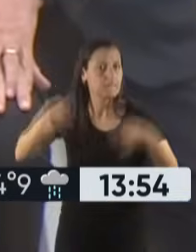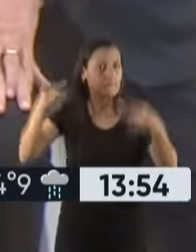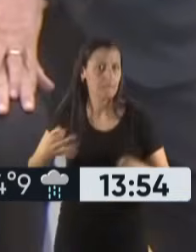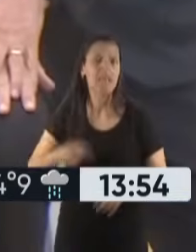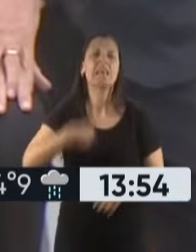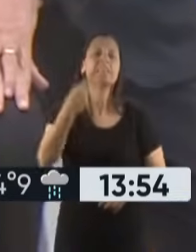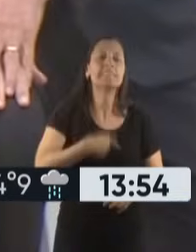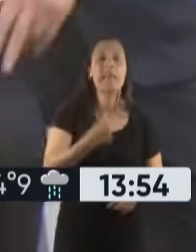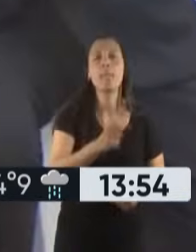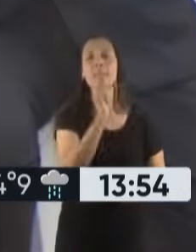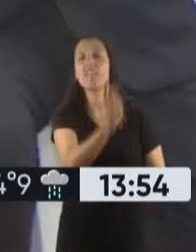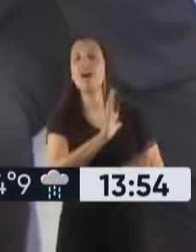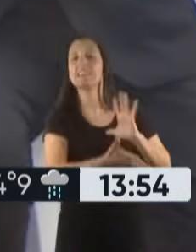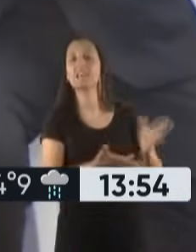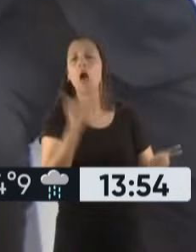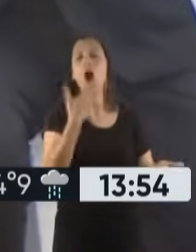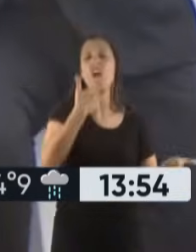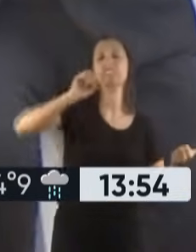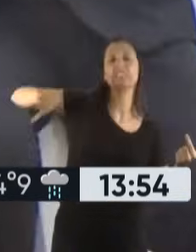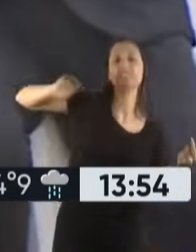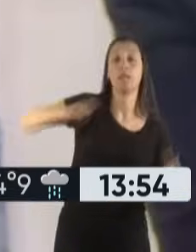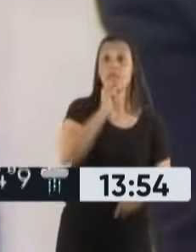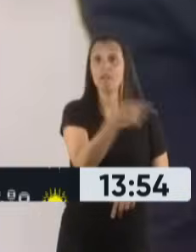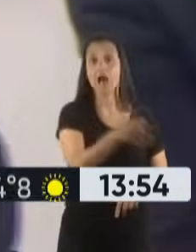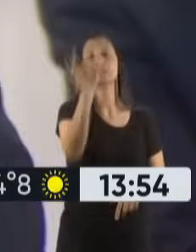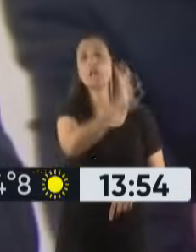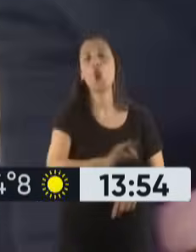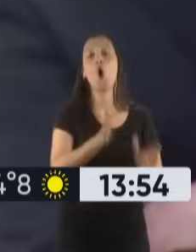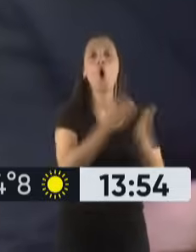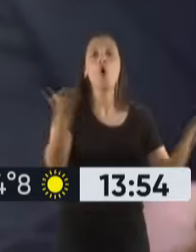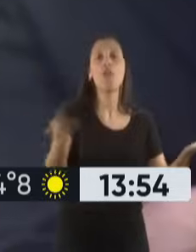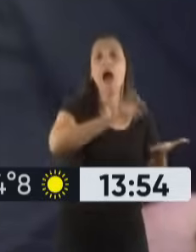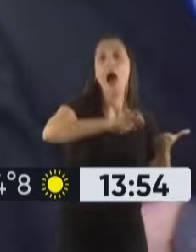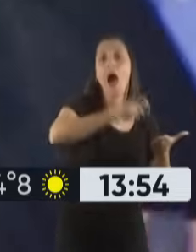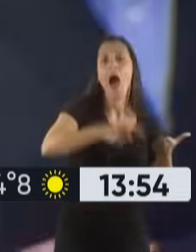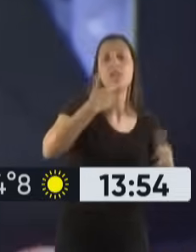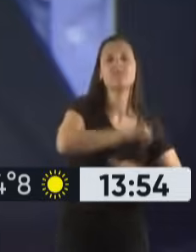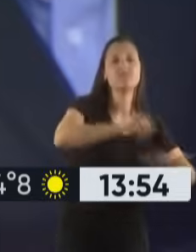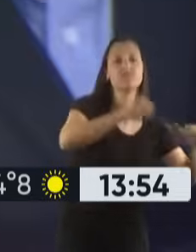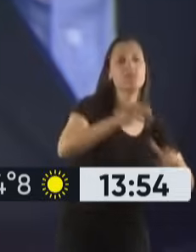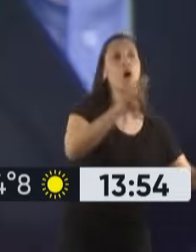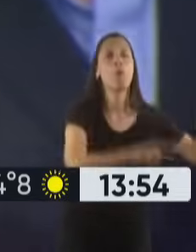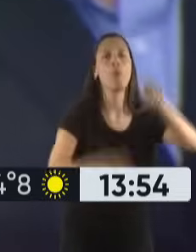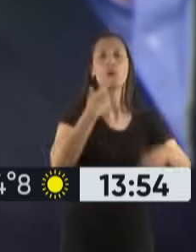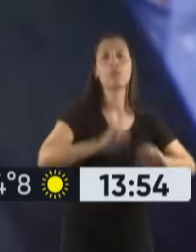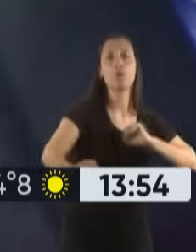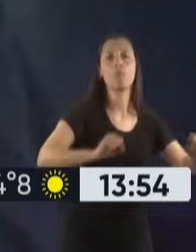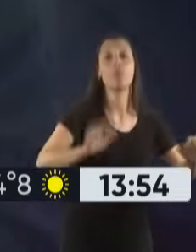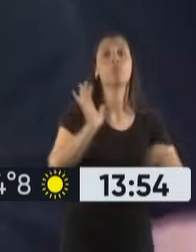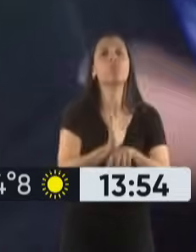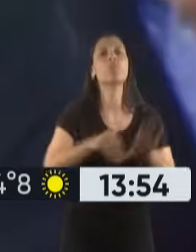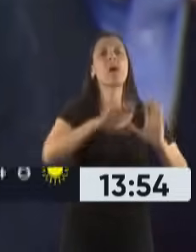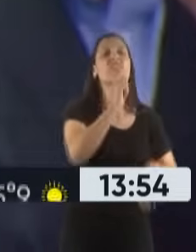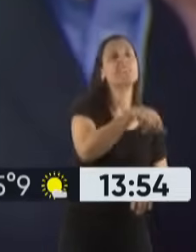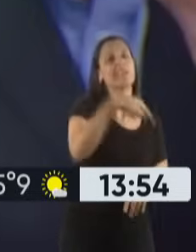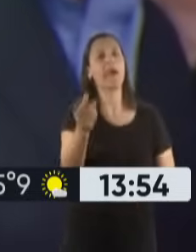Siempre es más fácil hablar, hacer operaciones en los diarios, que hacer lo que hace Malena. Que es